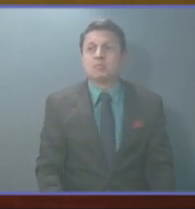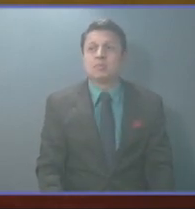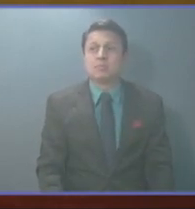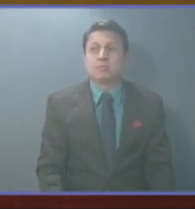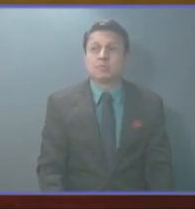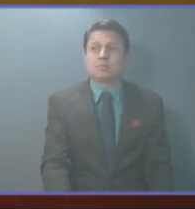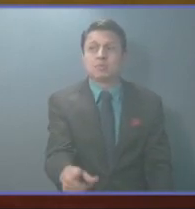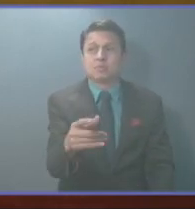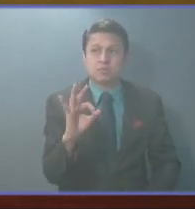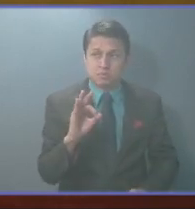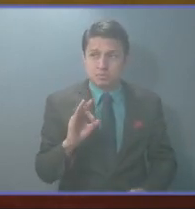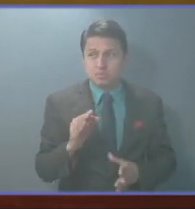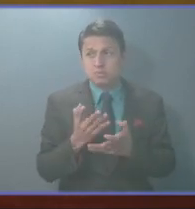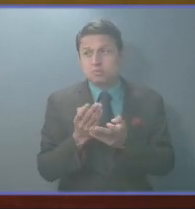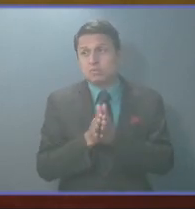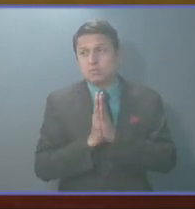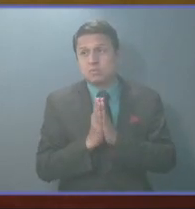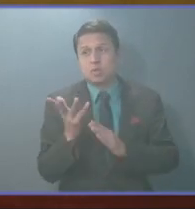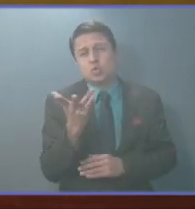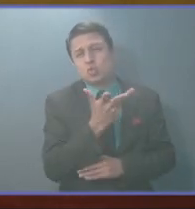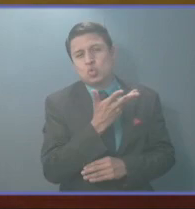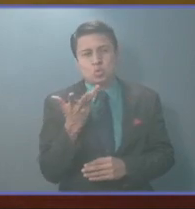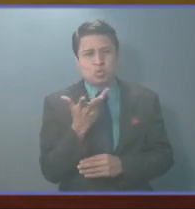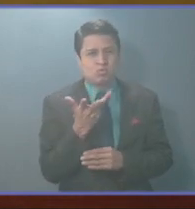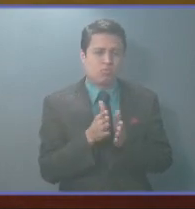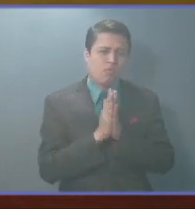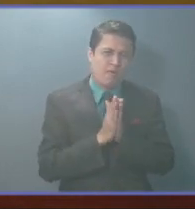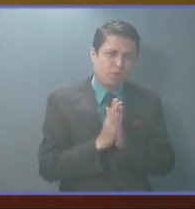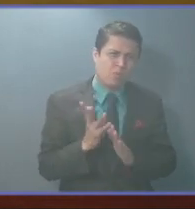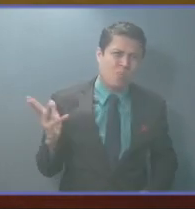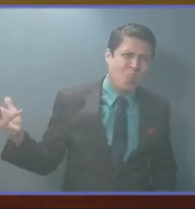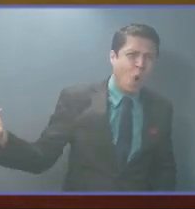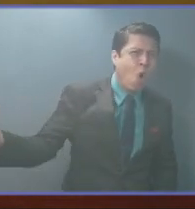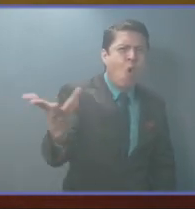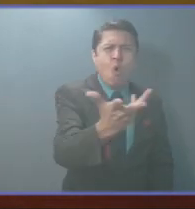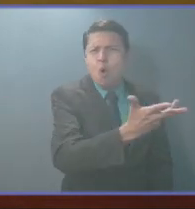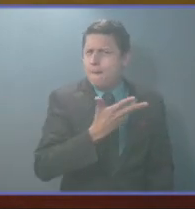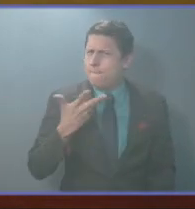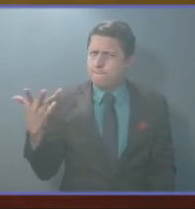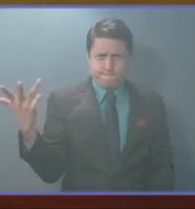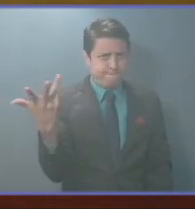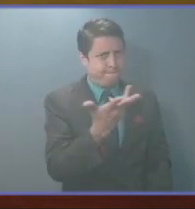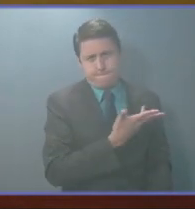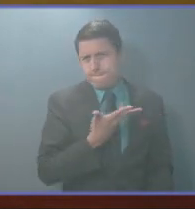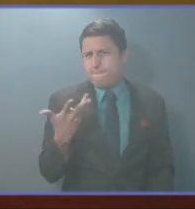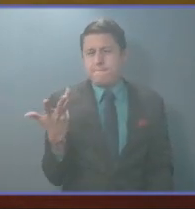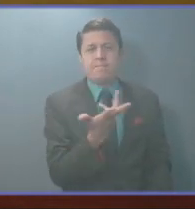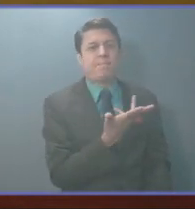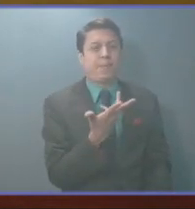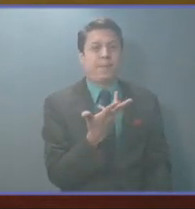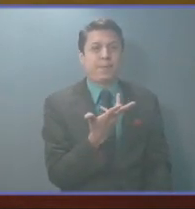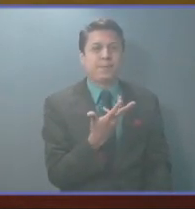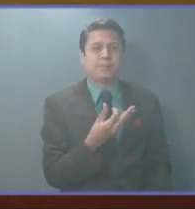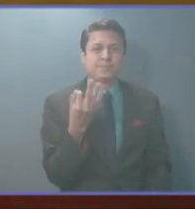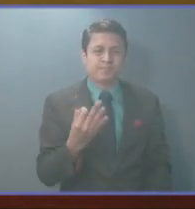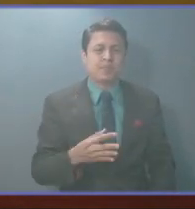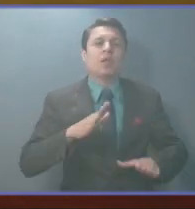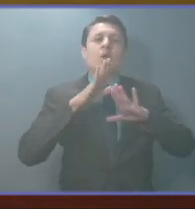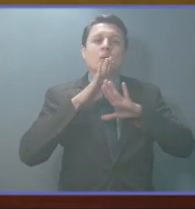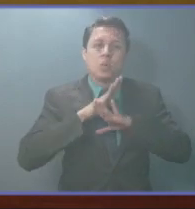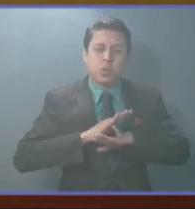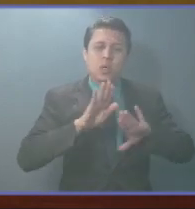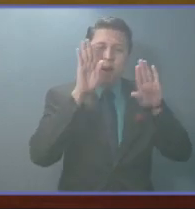Por lo tanto, se les solicita a todos, tanto a los diputados como a nuestros invitados, mantener la